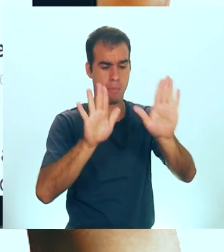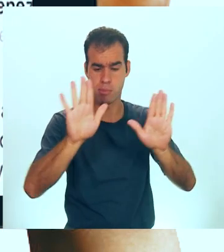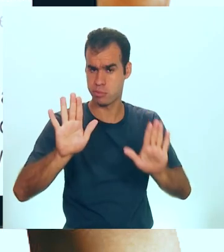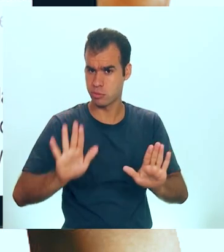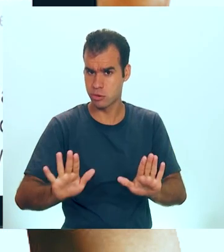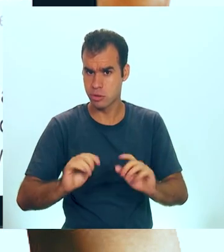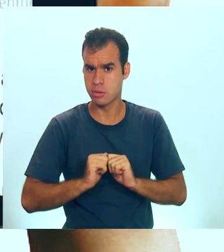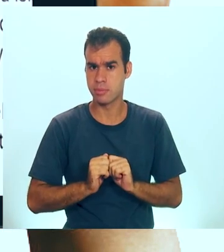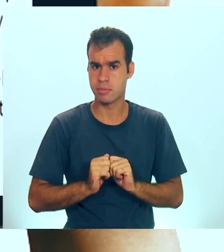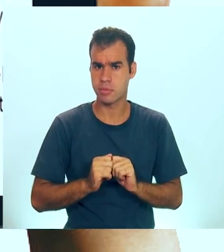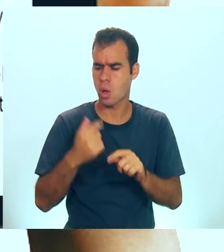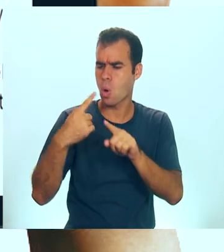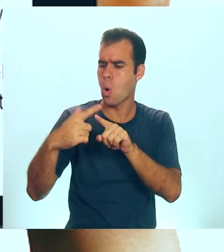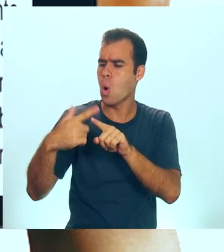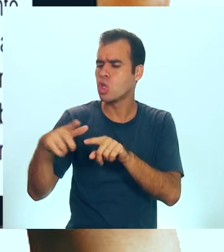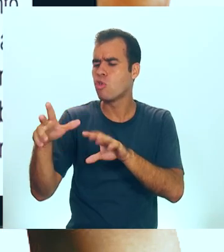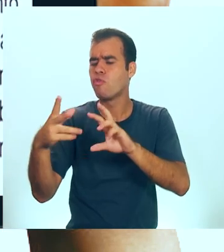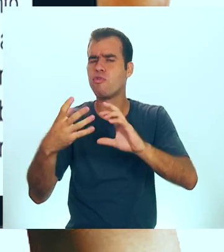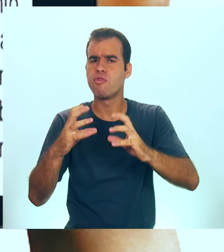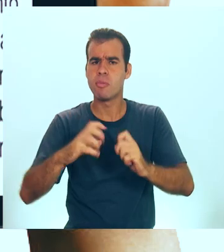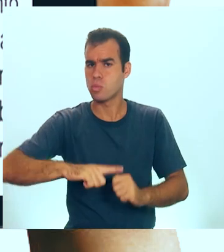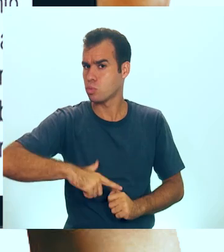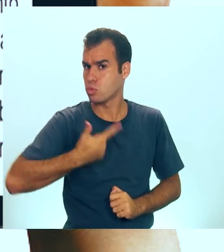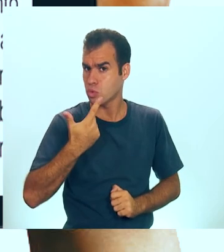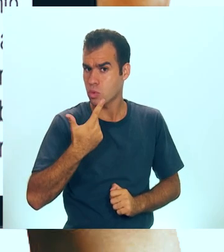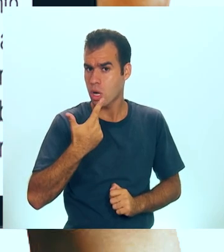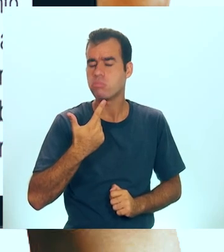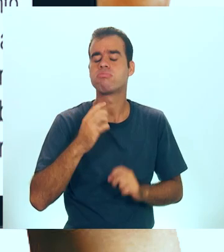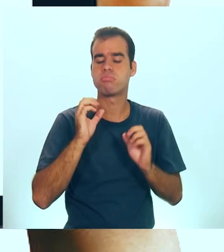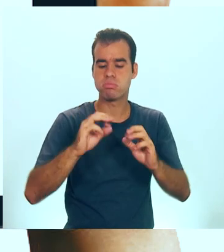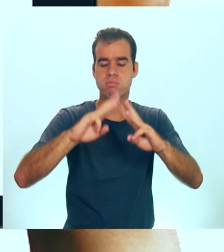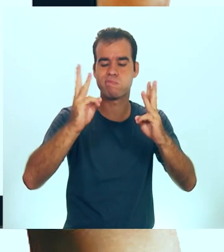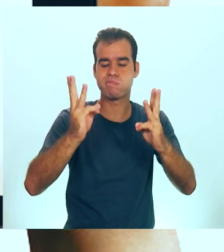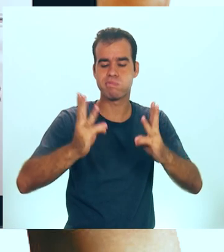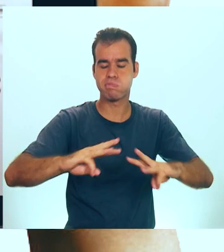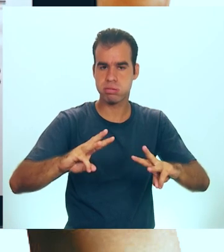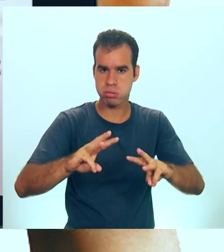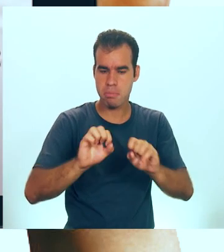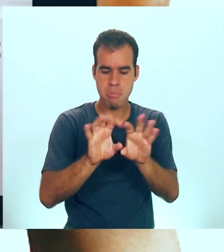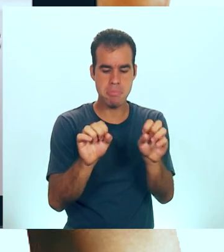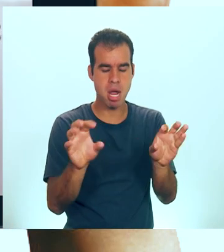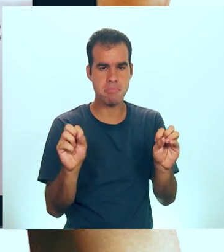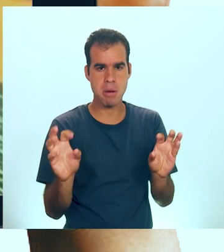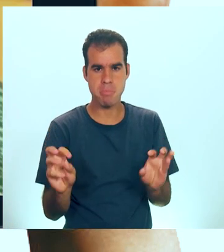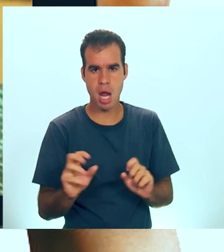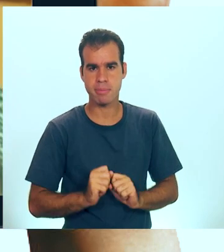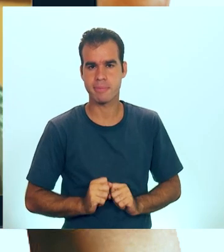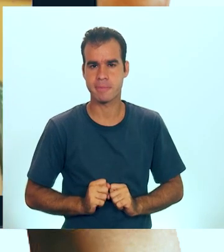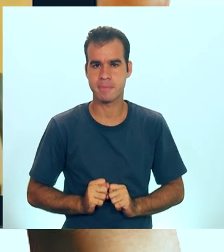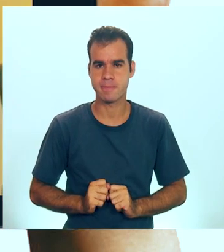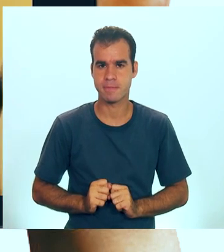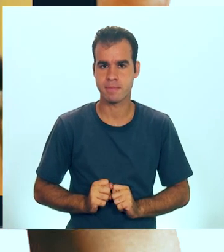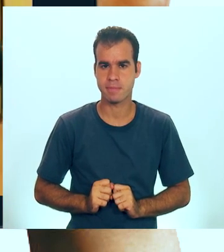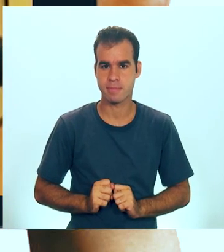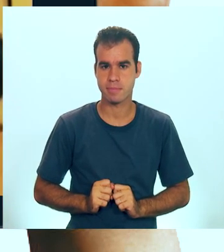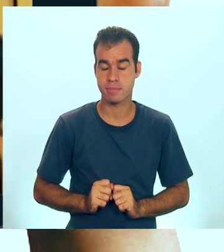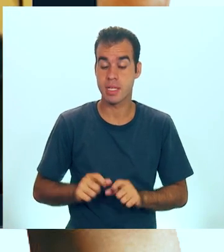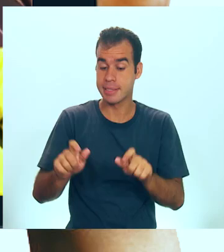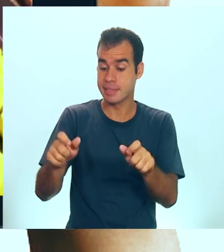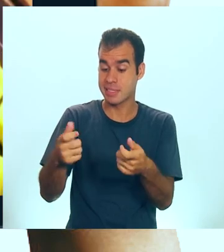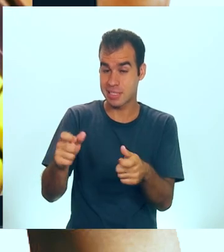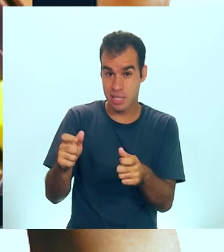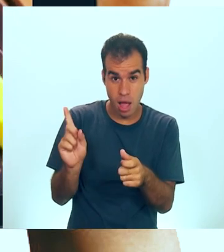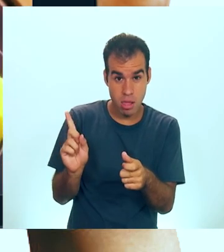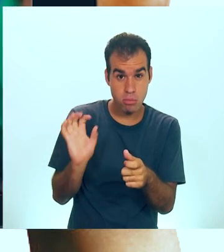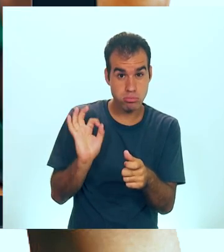nuevos productos culturales facilitan su inserción en el patrimonio mundial. Fernandina Radio, voz de la Oficina del